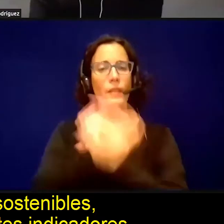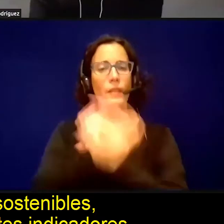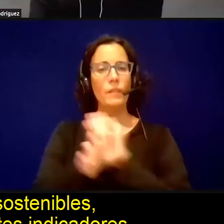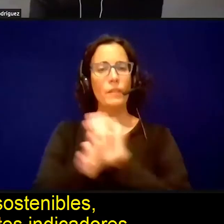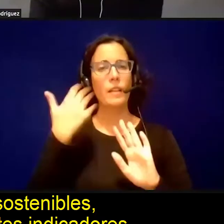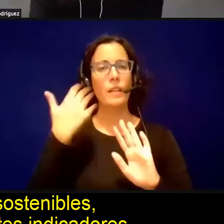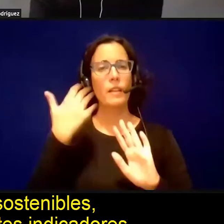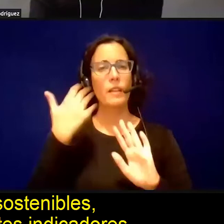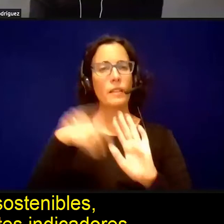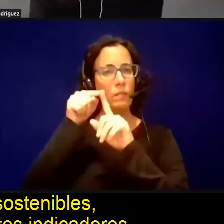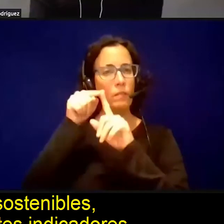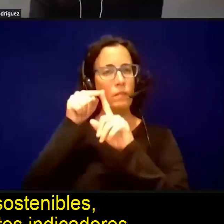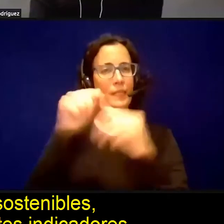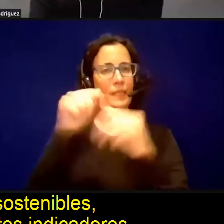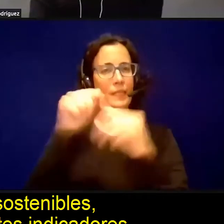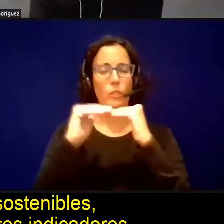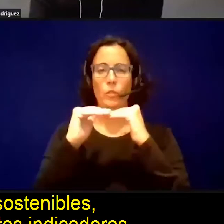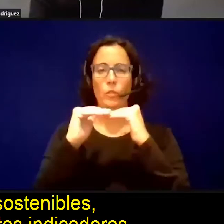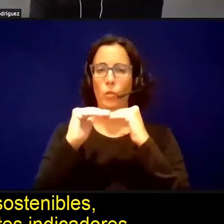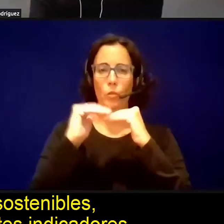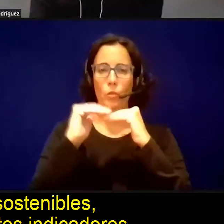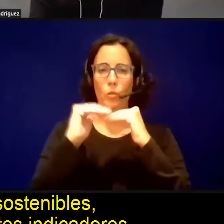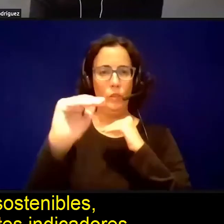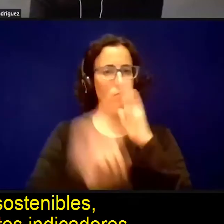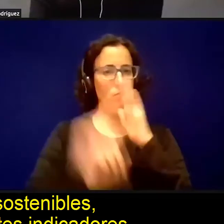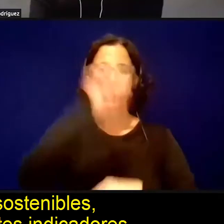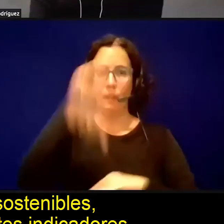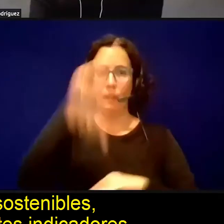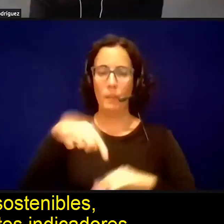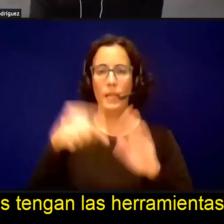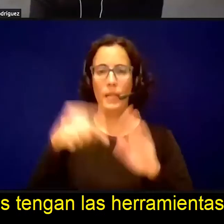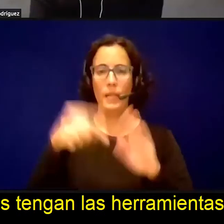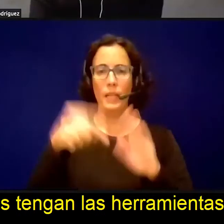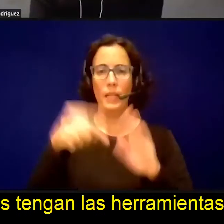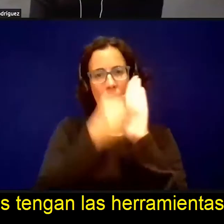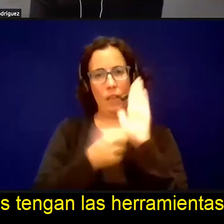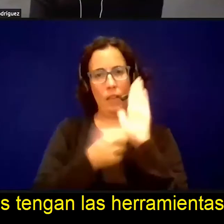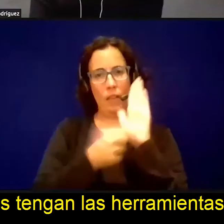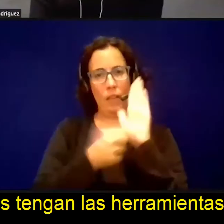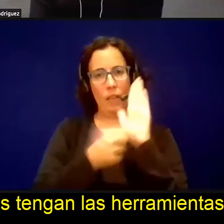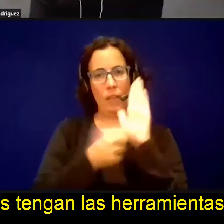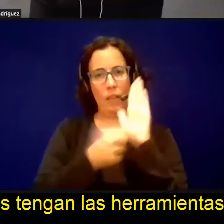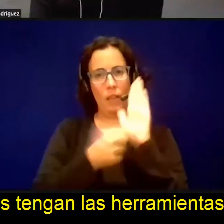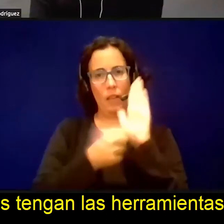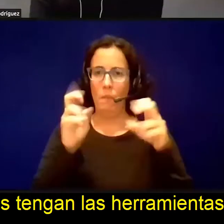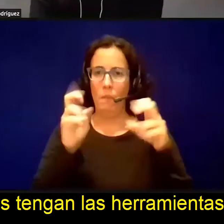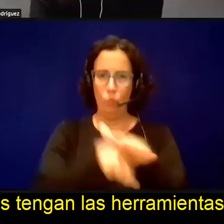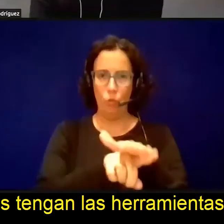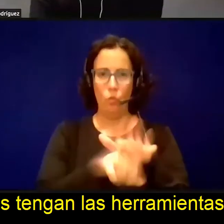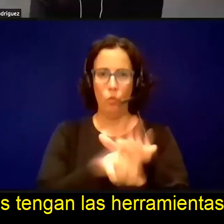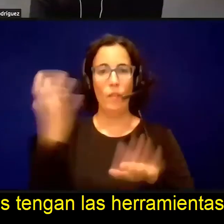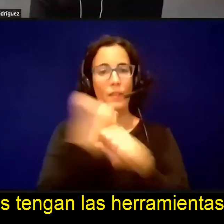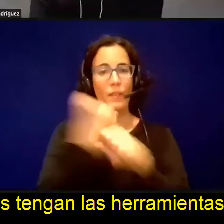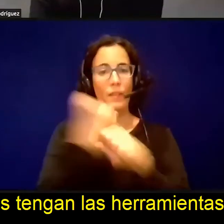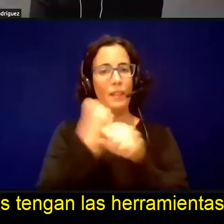tienen diferentes indicadores sobre la accesibilidad y la inclusión. Tenemos de trabajar juntos para